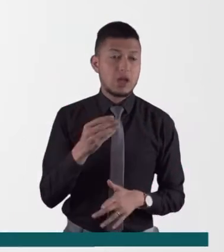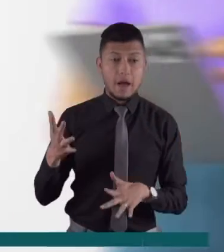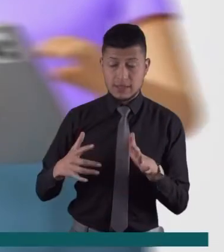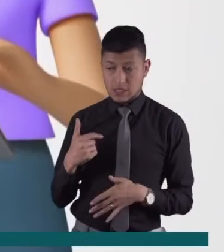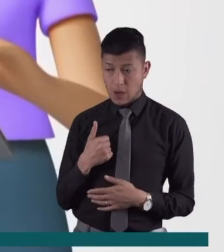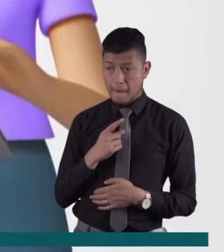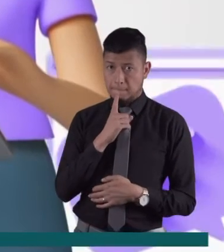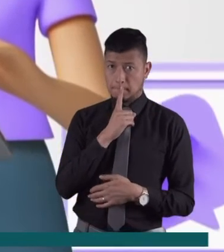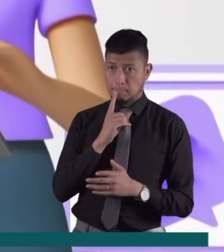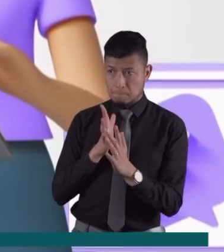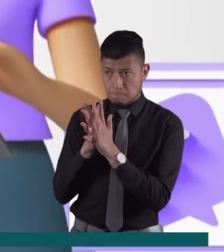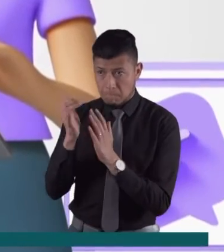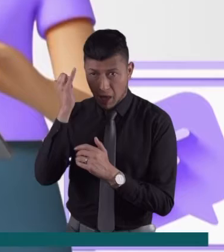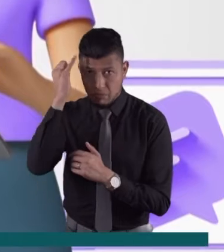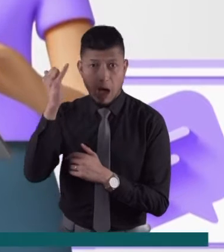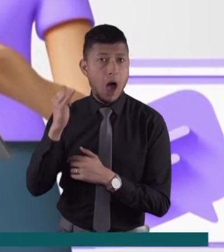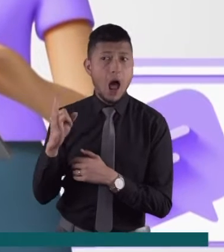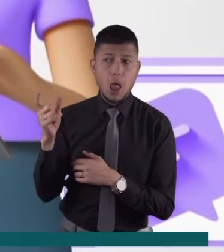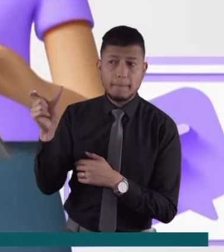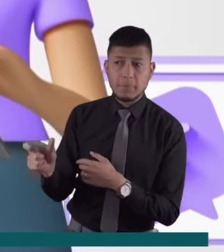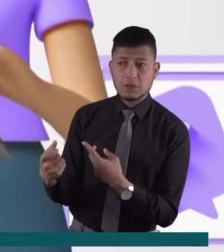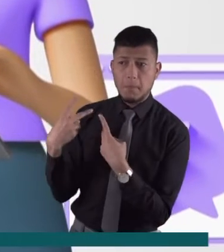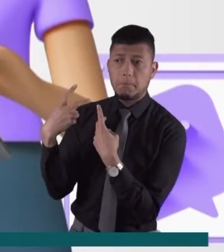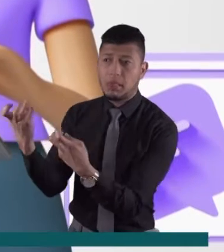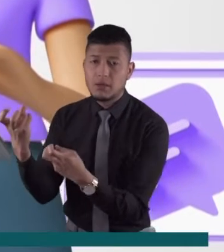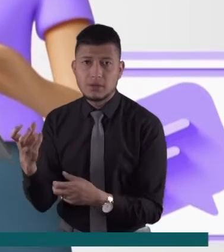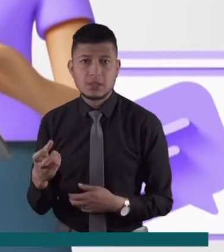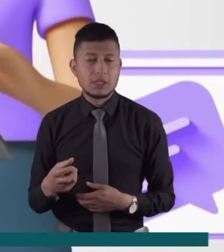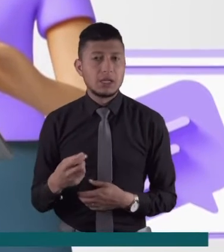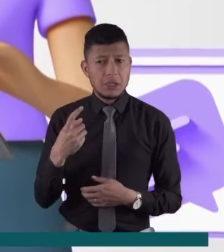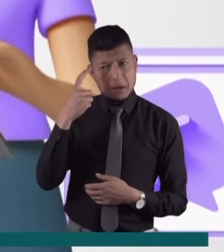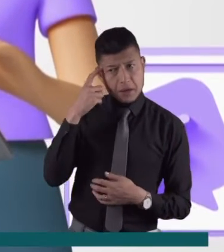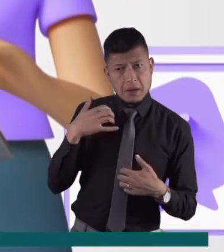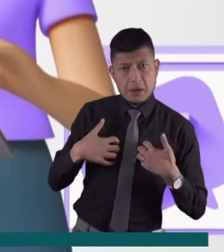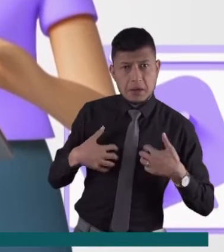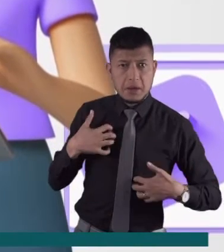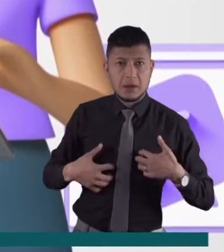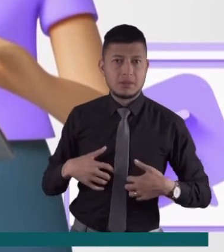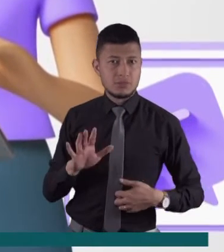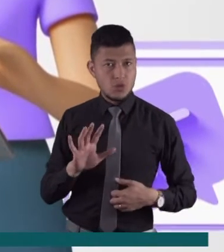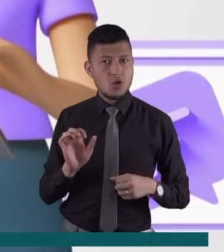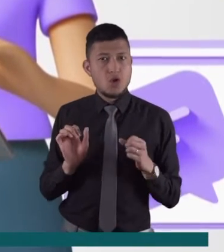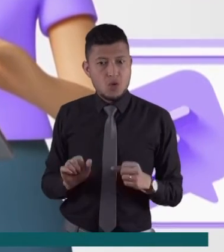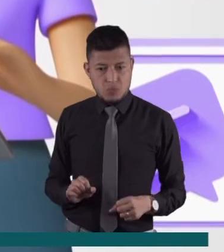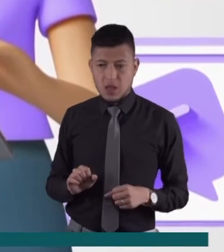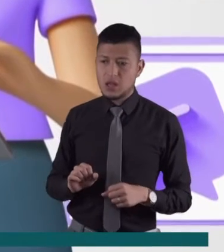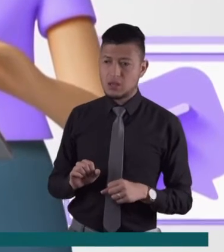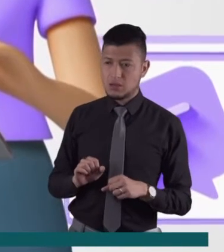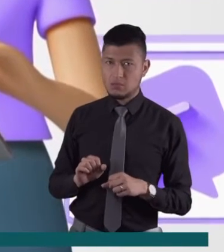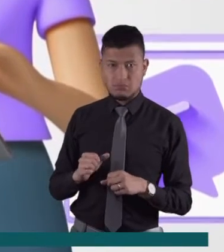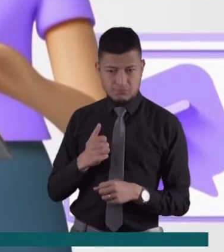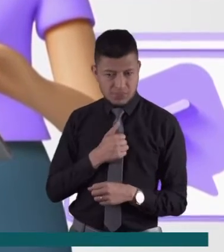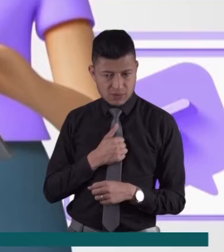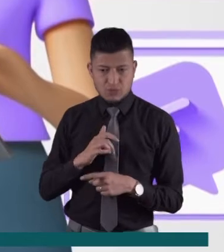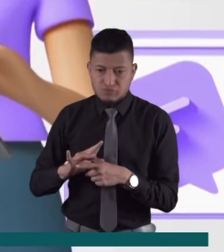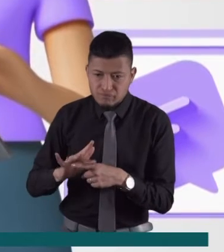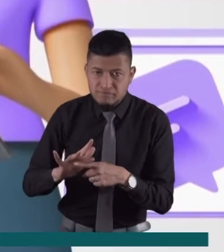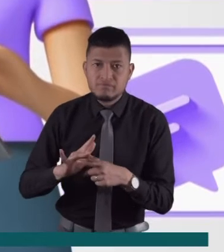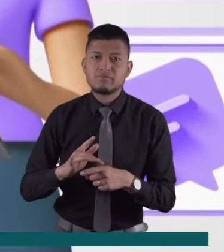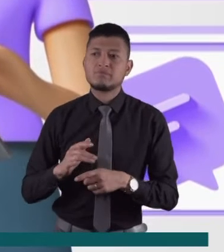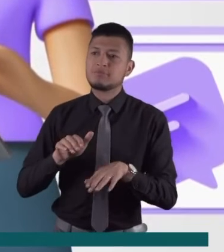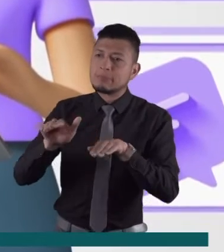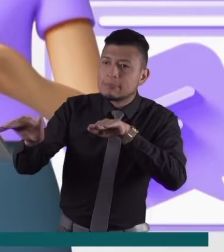se cohíbe de contar sus ideas porque cree que otras personas las van a ejecutar Pero si tú tienes la posibilidad de hacer la ejecución creo que es muy importante